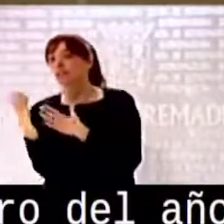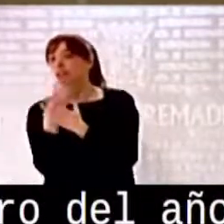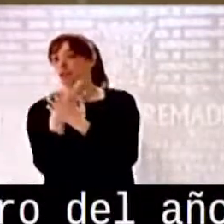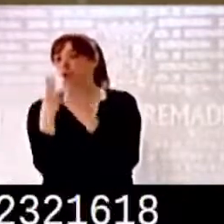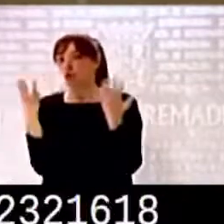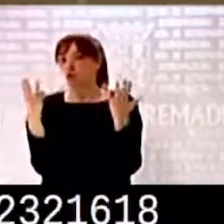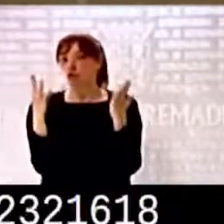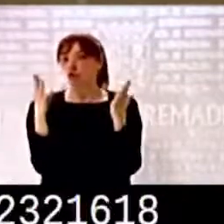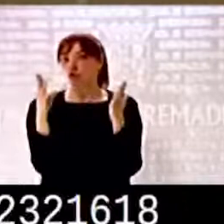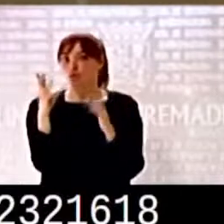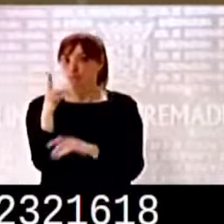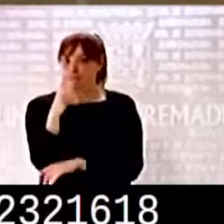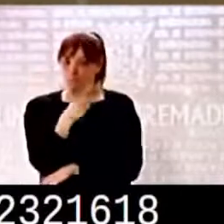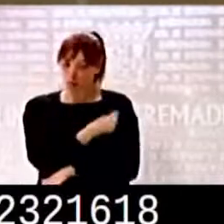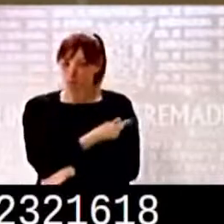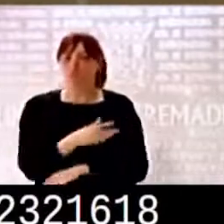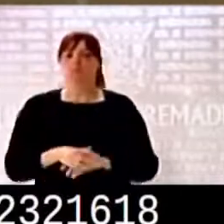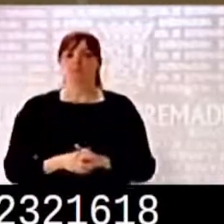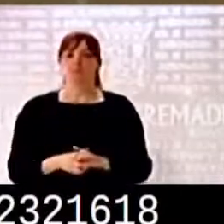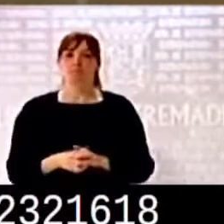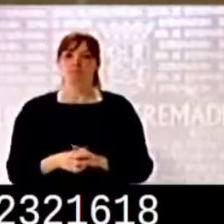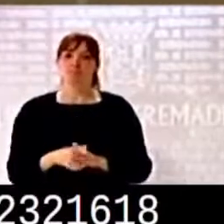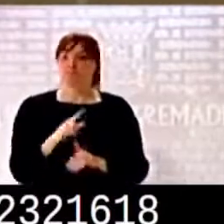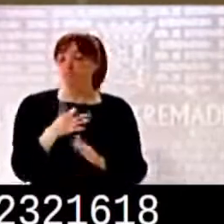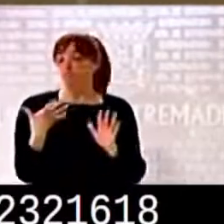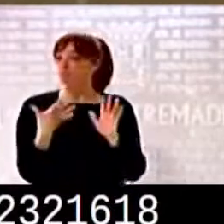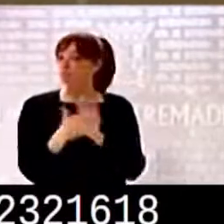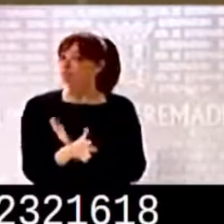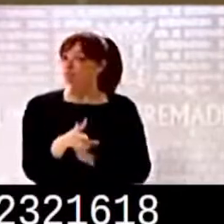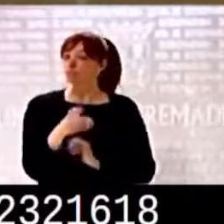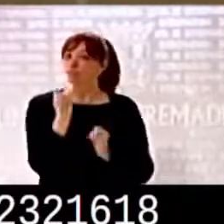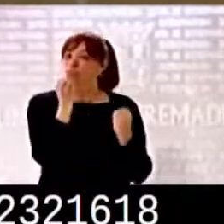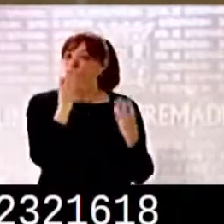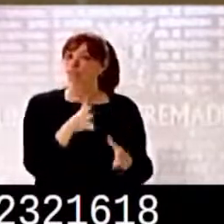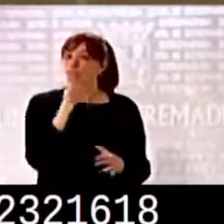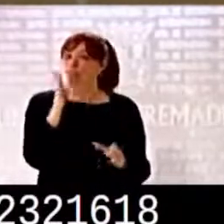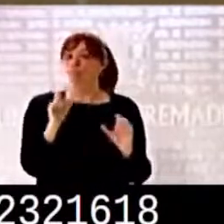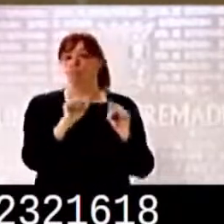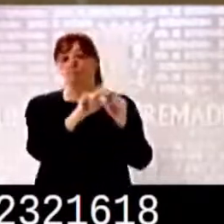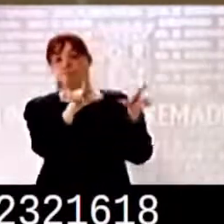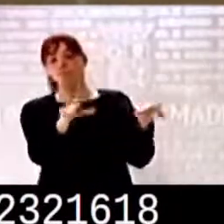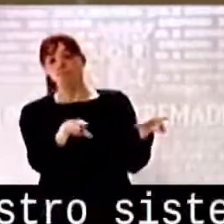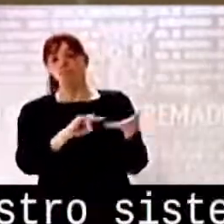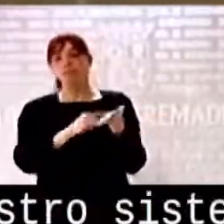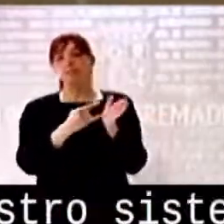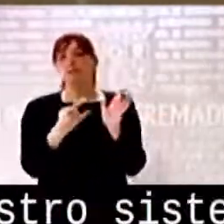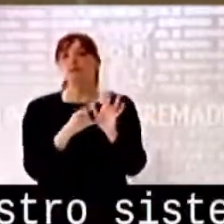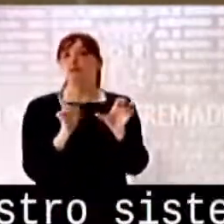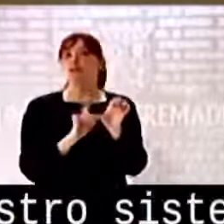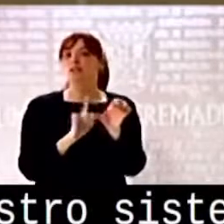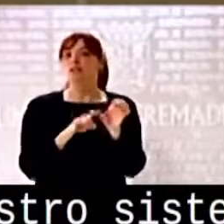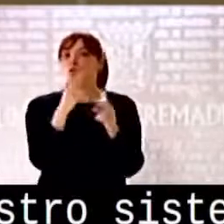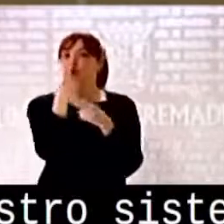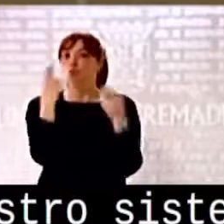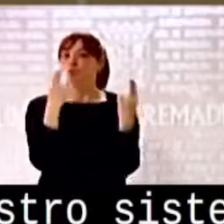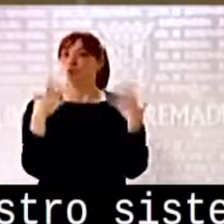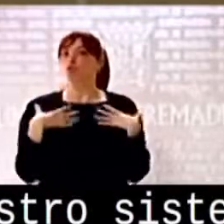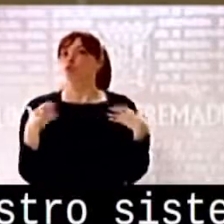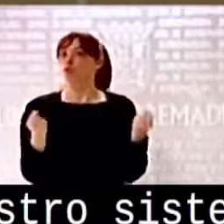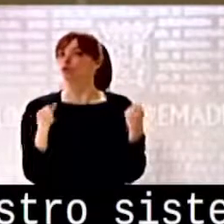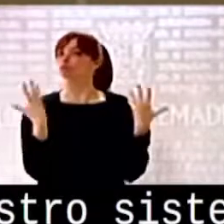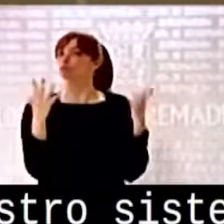2.321.618 dosis. Y esto habla muy bien de nuestro sistema extremeño público de